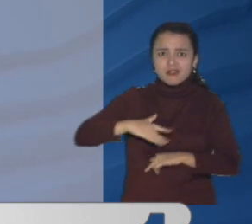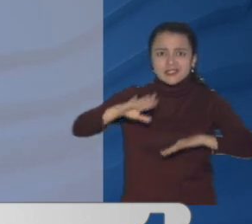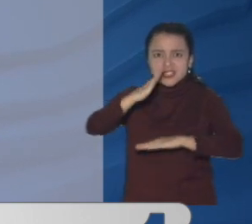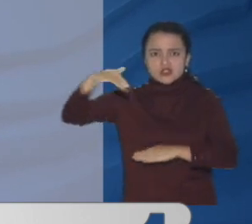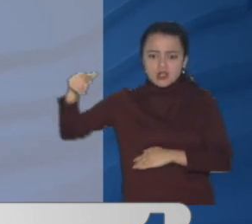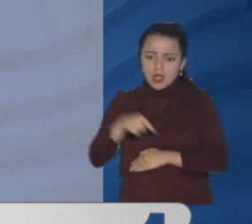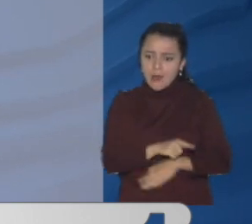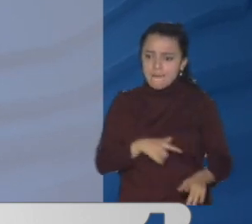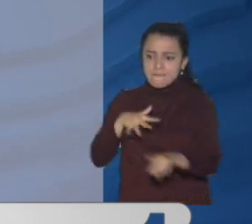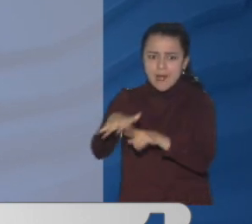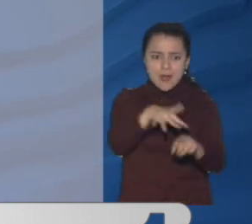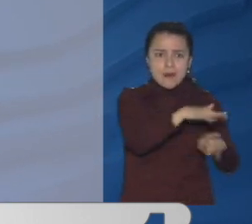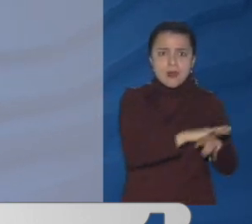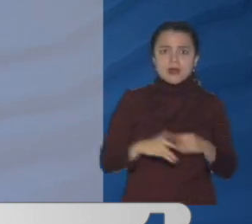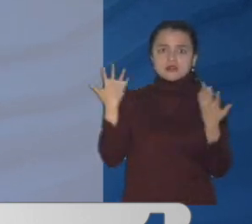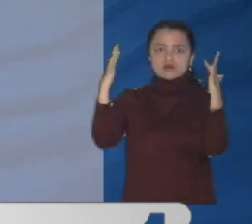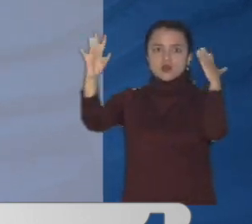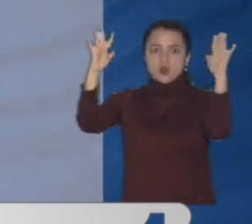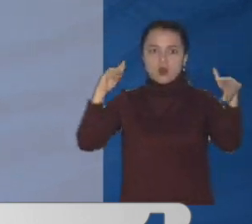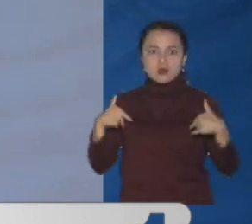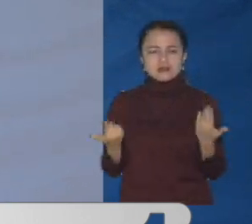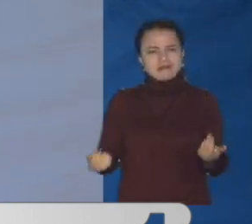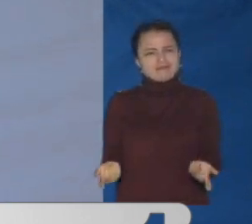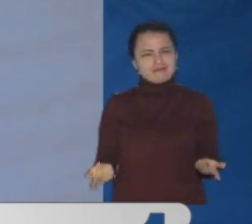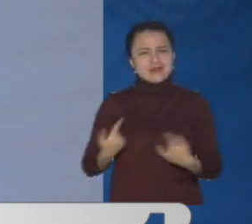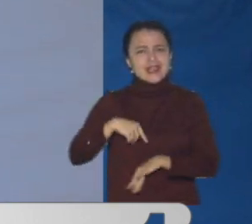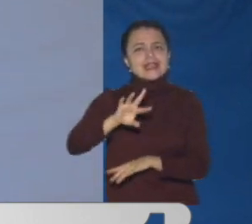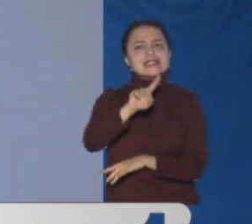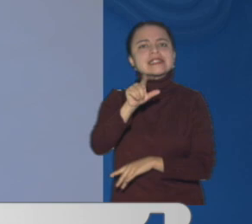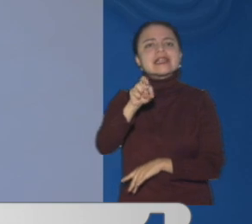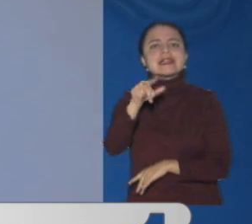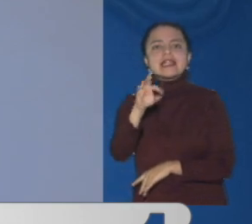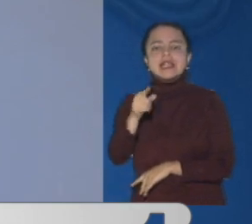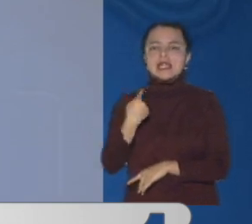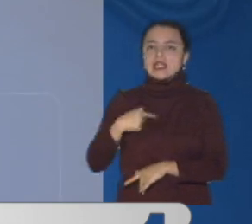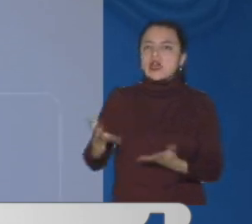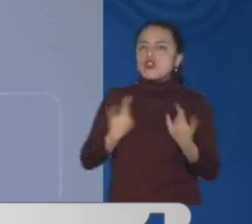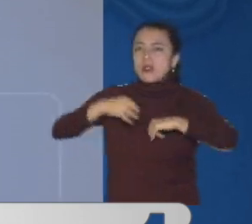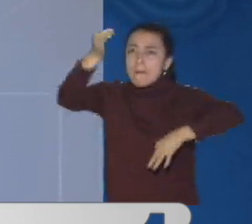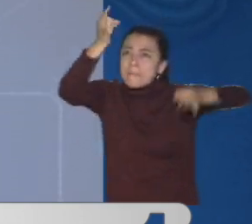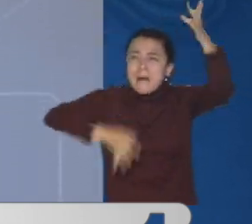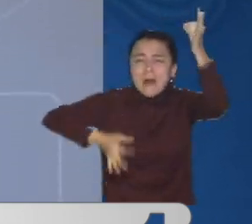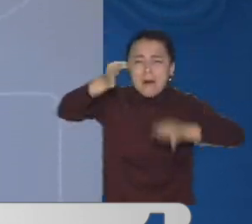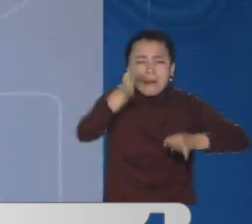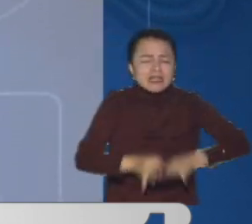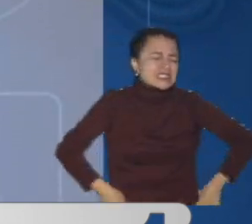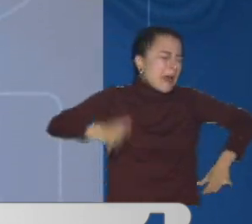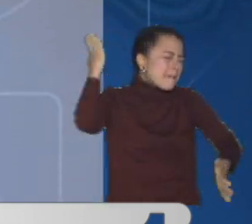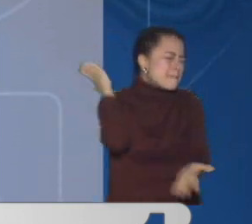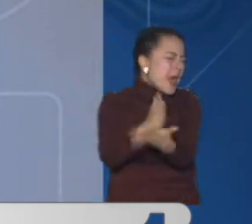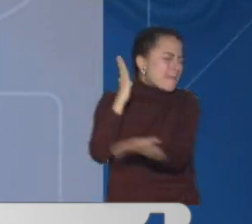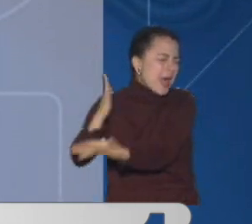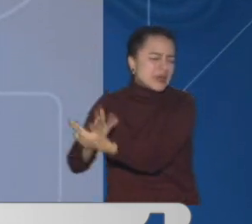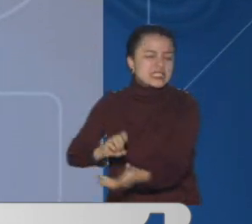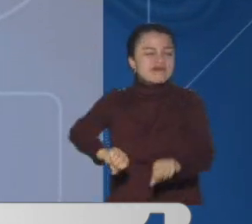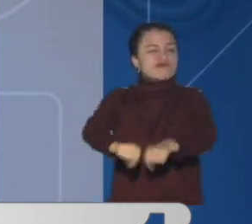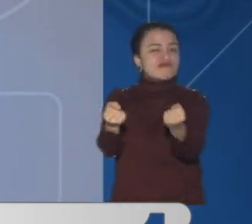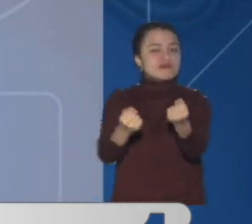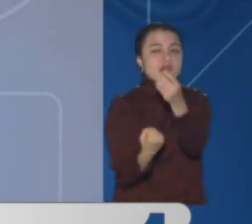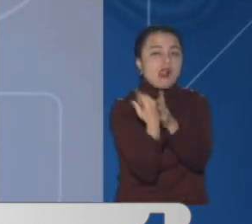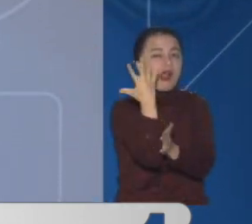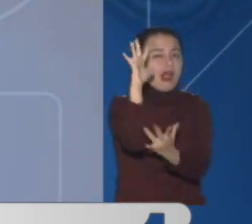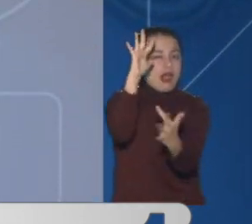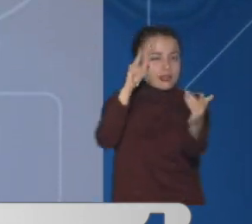también en zonas de Medellín, como el corregimiento de Santa Elena, en donde una fuerte granizada afectó varios cultivos. Y en